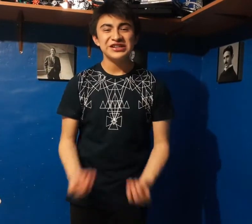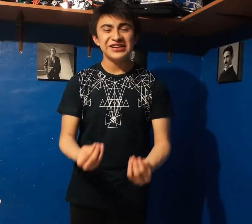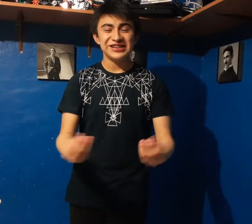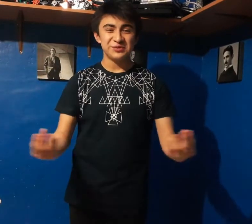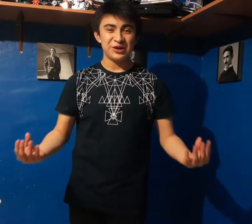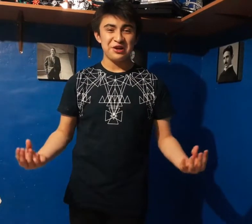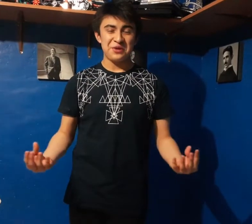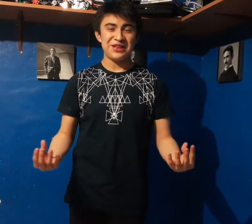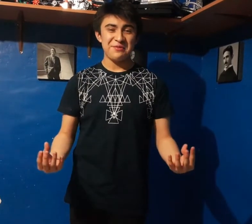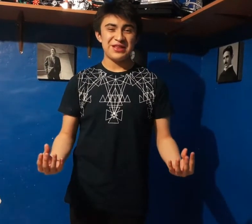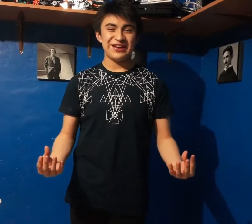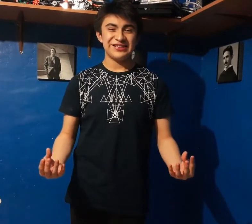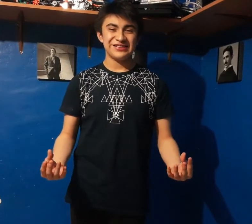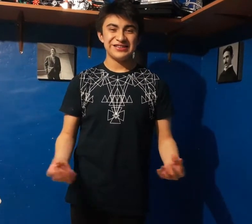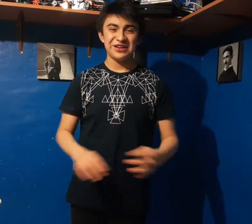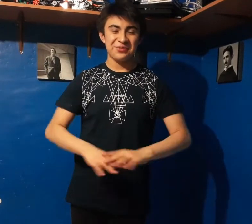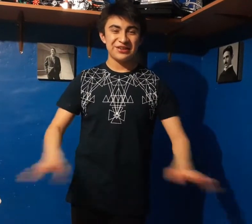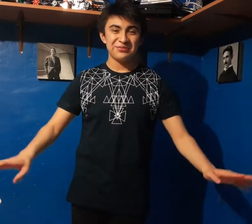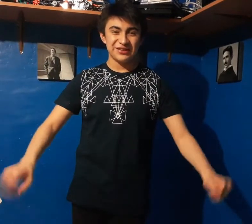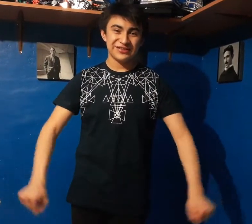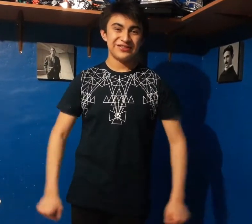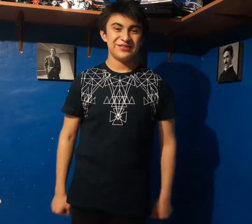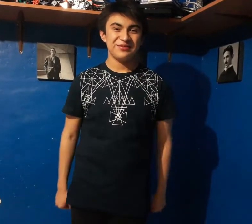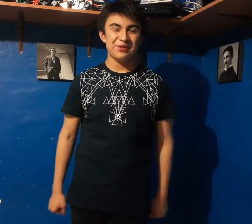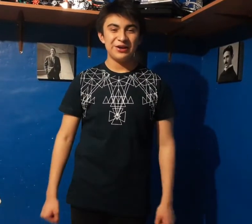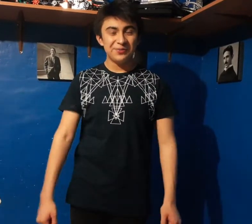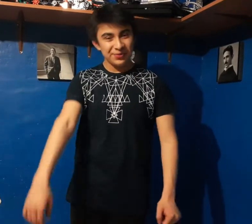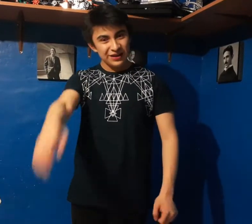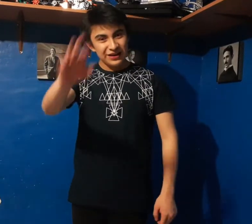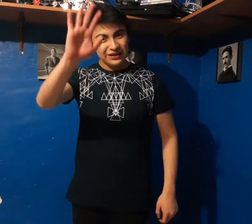Maestros, muchas gracias por ya no mandarme tareas. Ya no manden más.